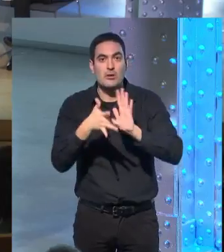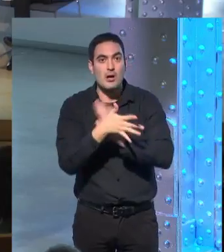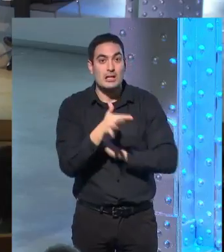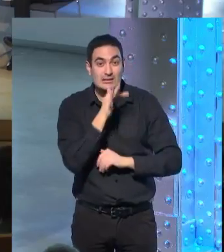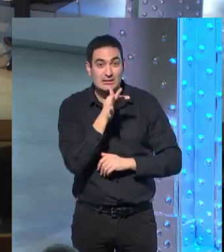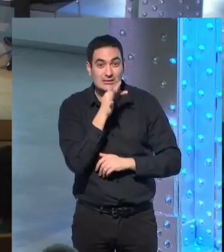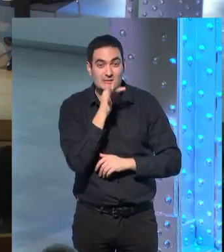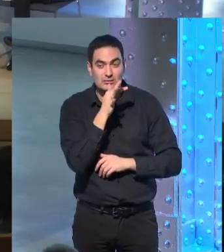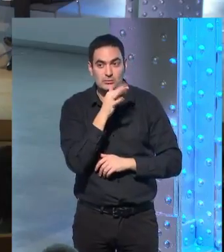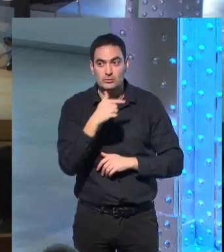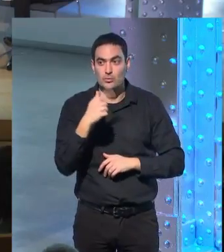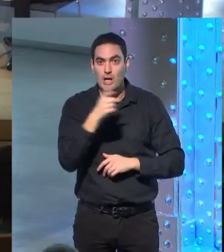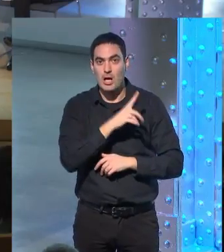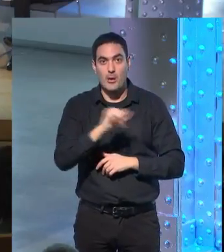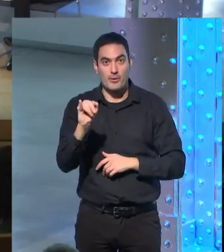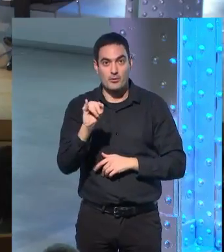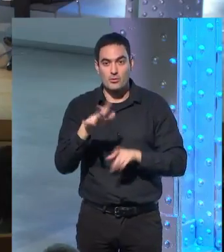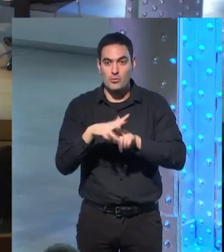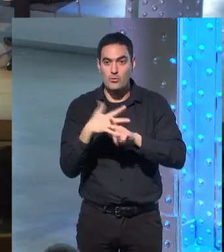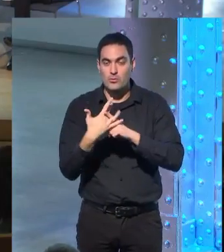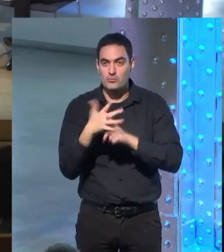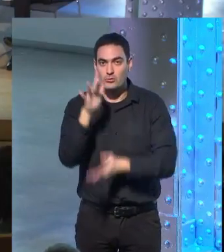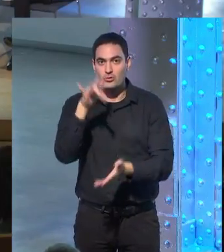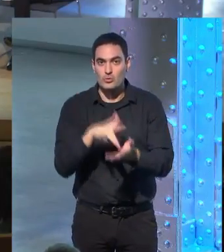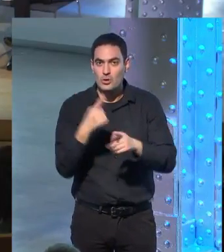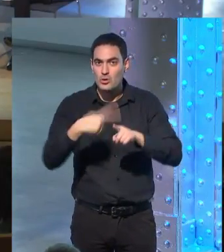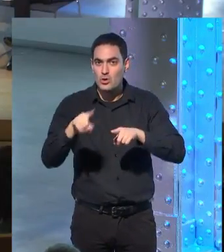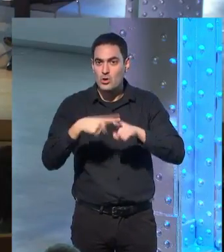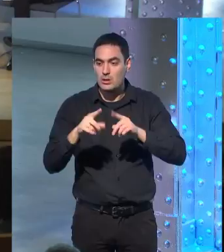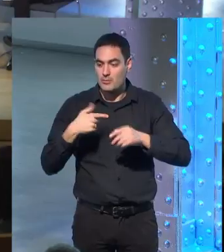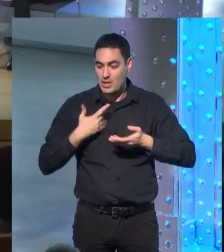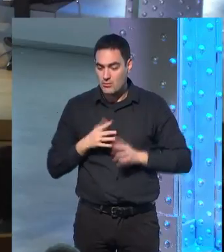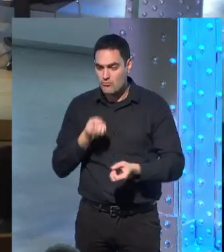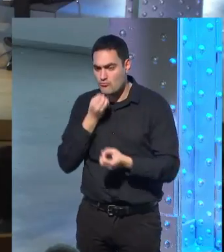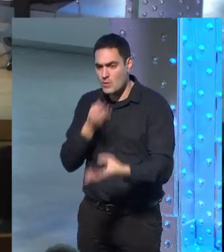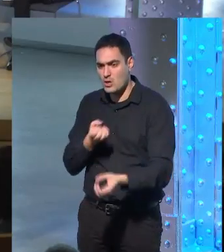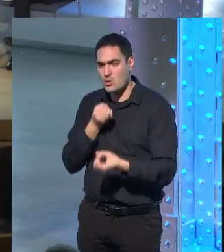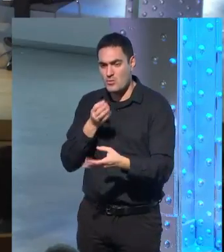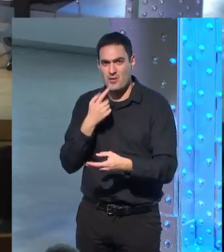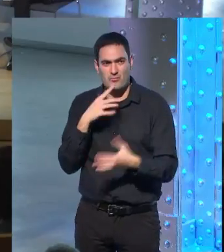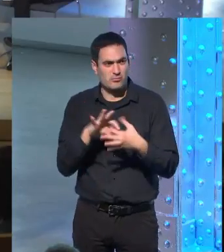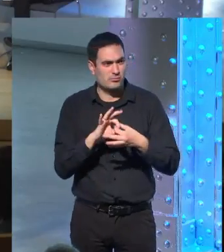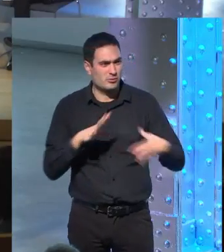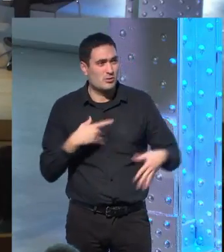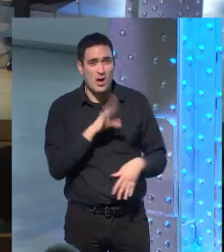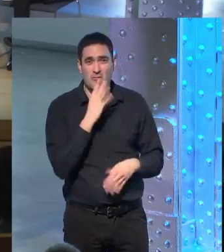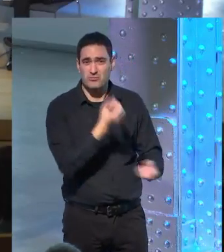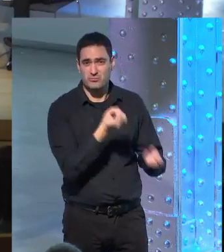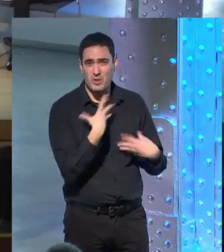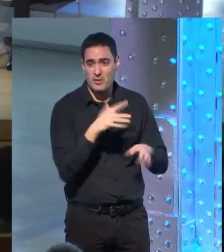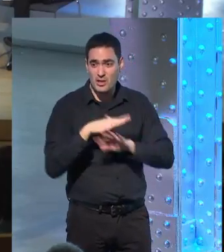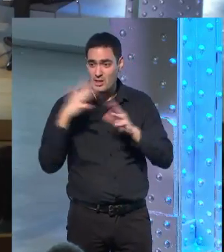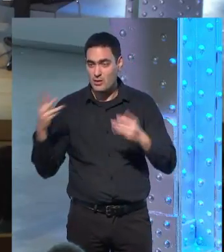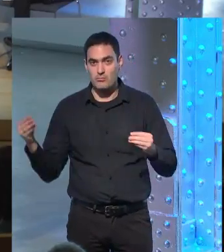explicado. Yo me encontré en una ocasión explicándole una cosa concretísima a uno de mis hijos que me dijo, o sea, no tiene nada que ver lo que tú dices con lo que